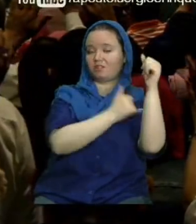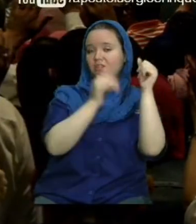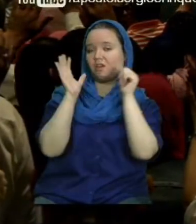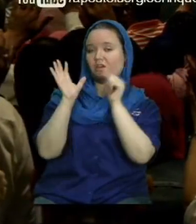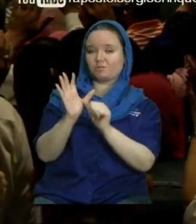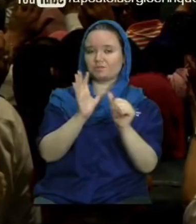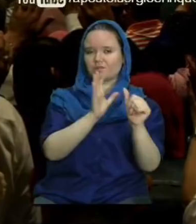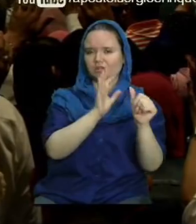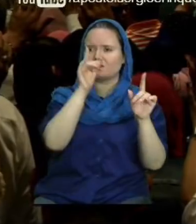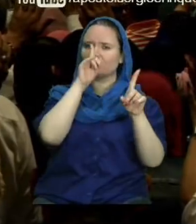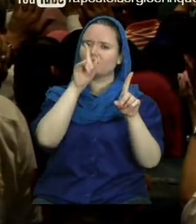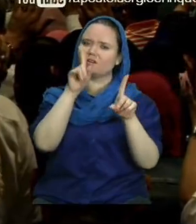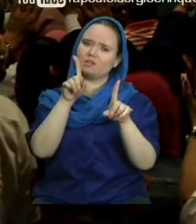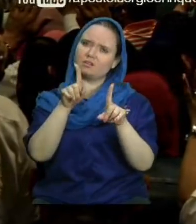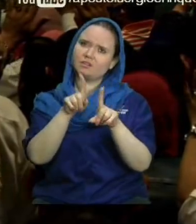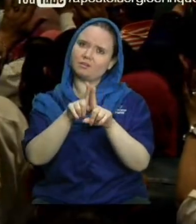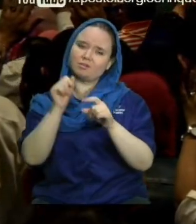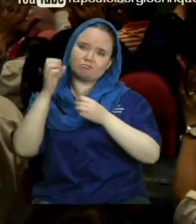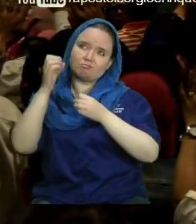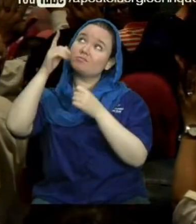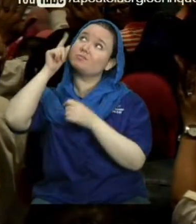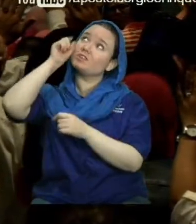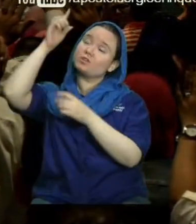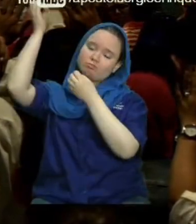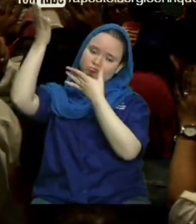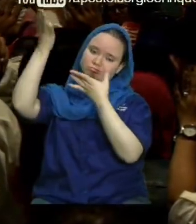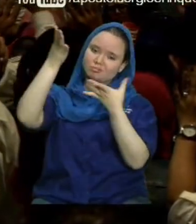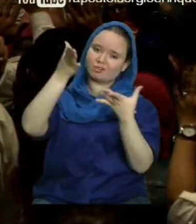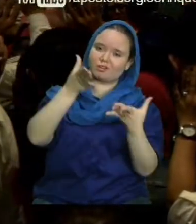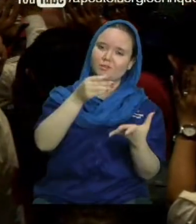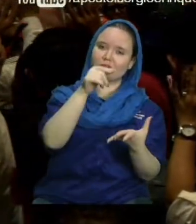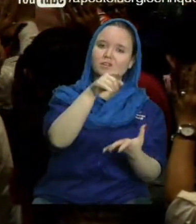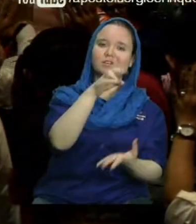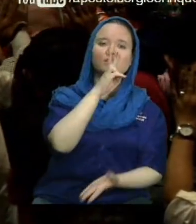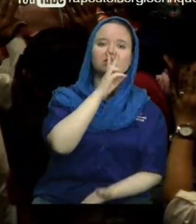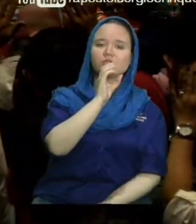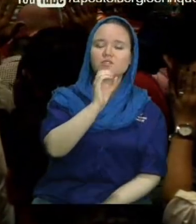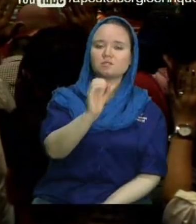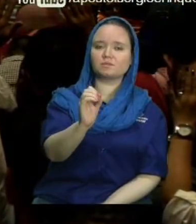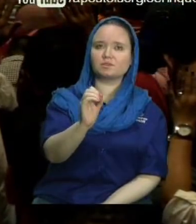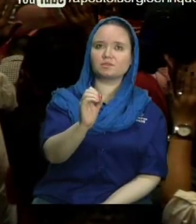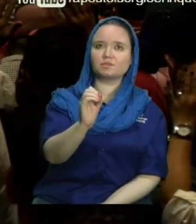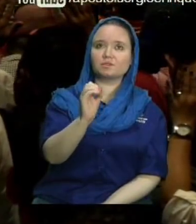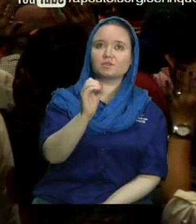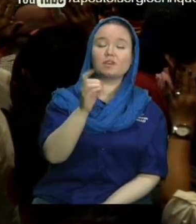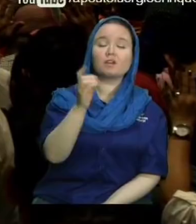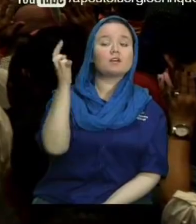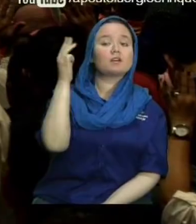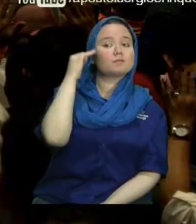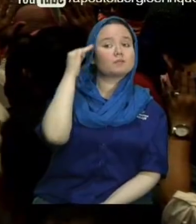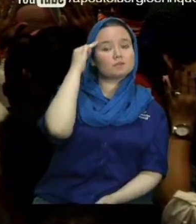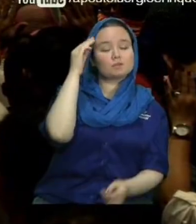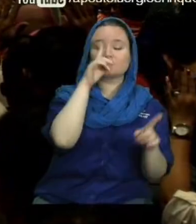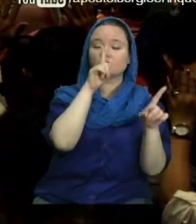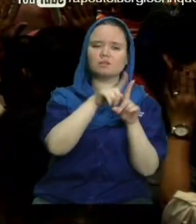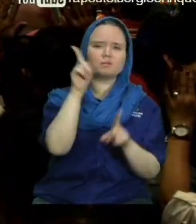también derrámala sobre estos hermanos, los maduros y los